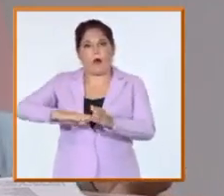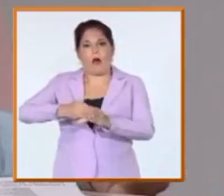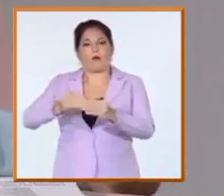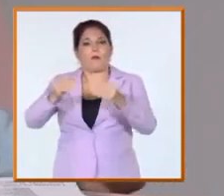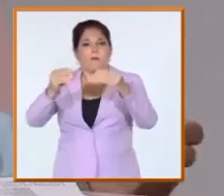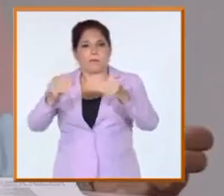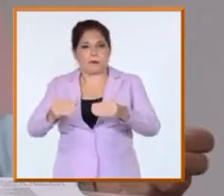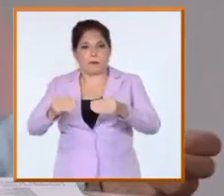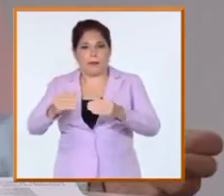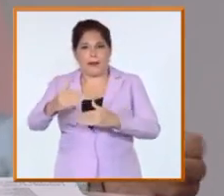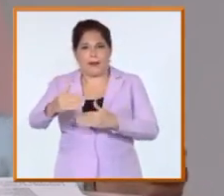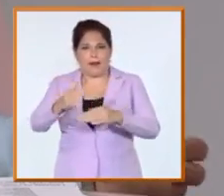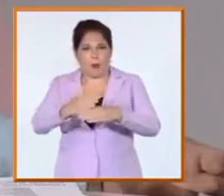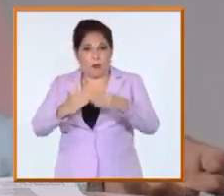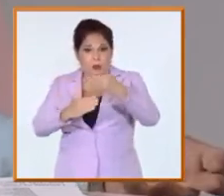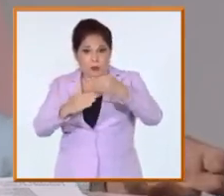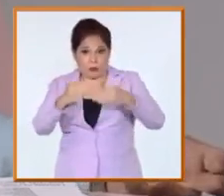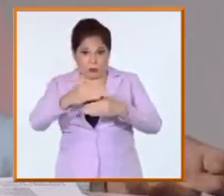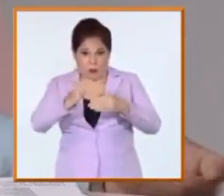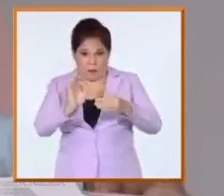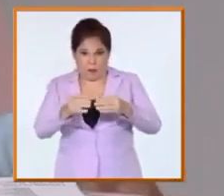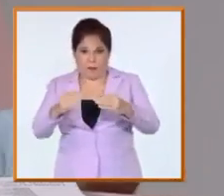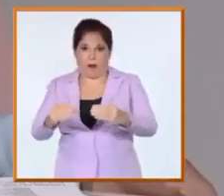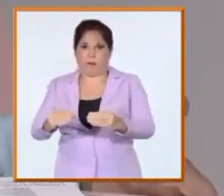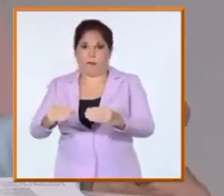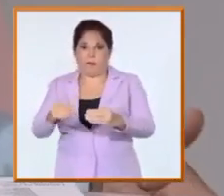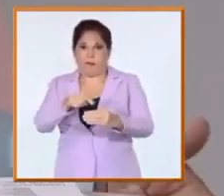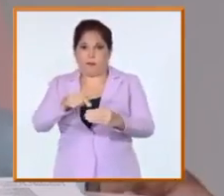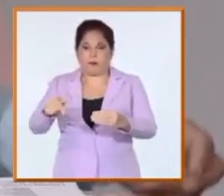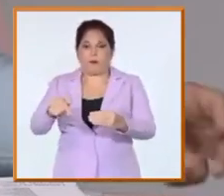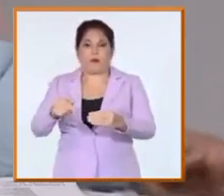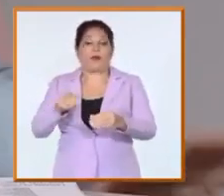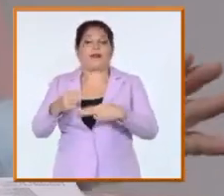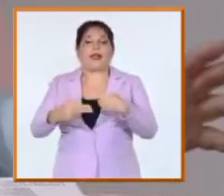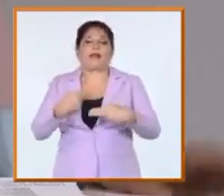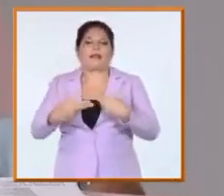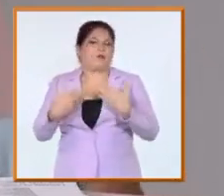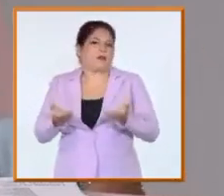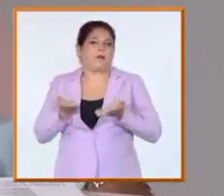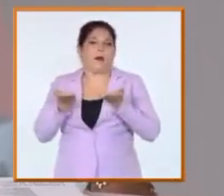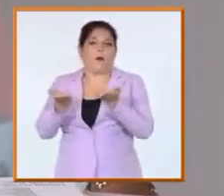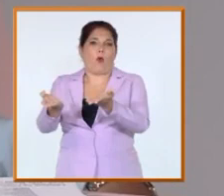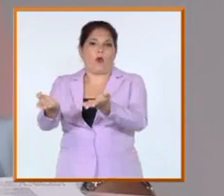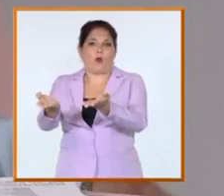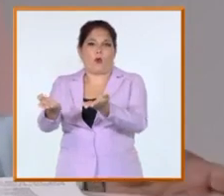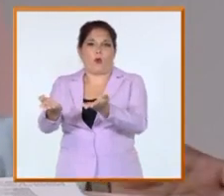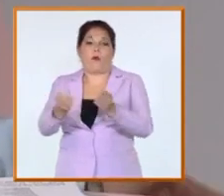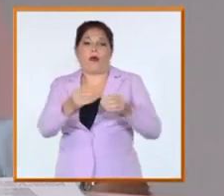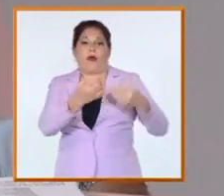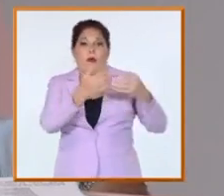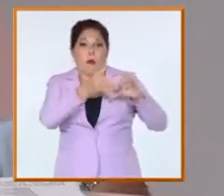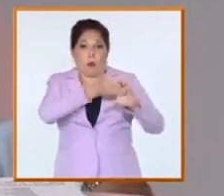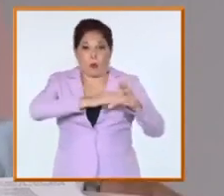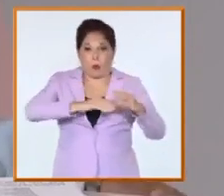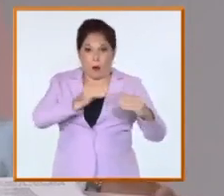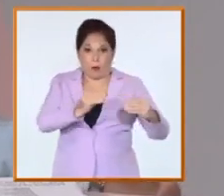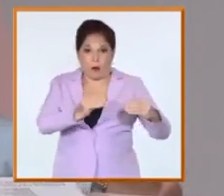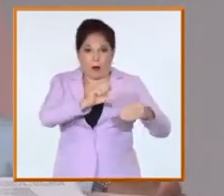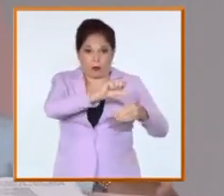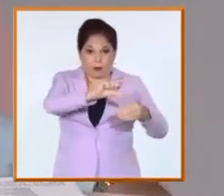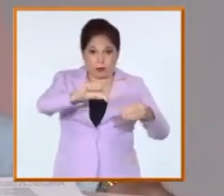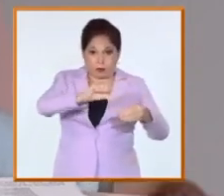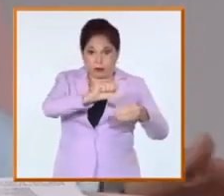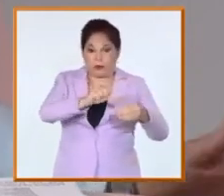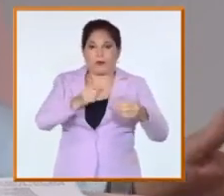ya diseño de eficientes para montar y producir en municipio que se puedan construir los